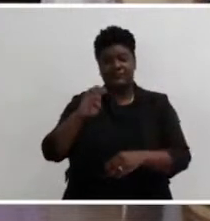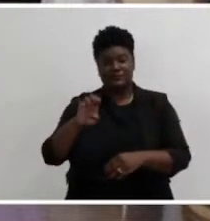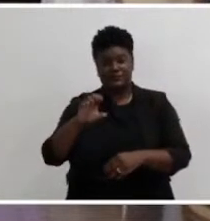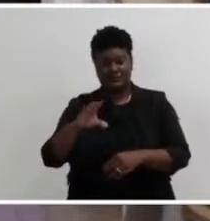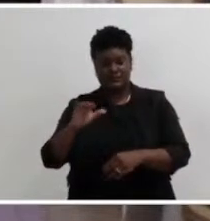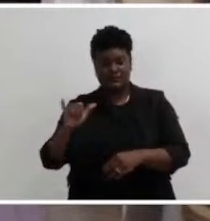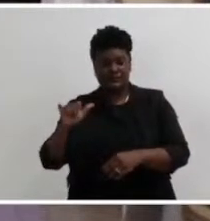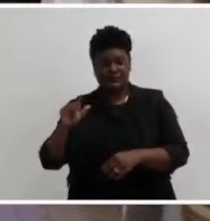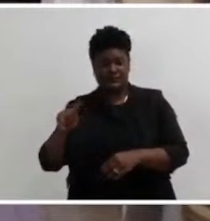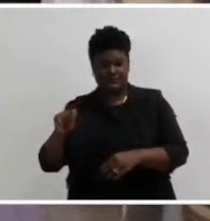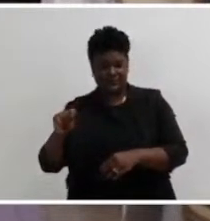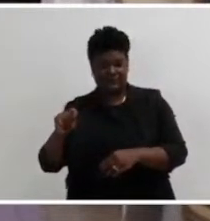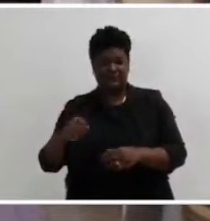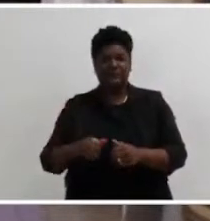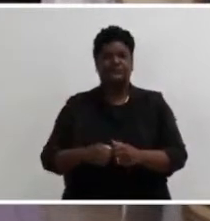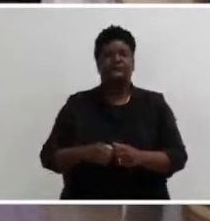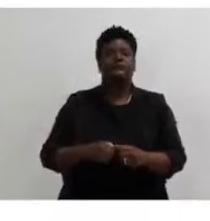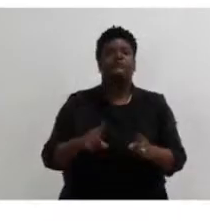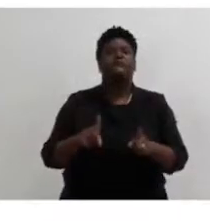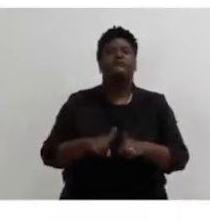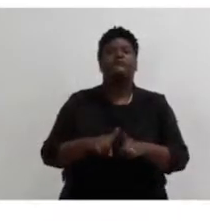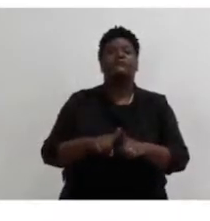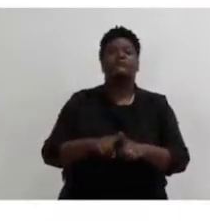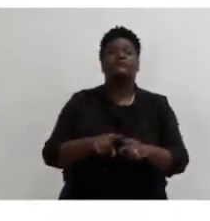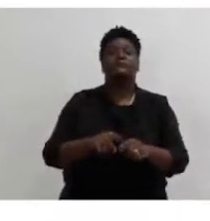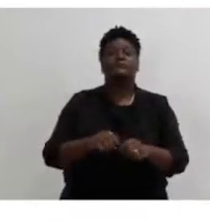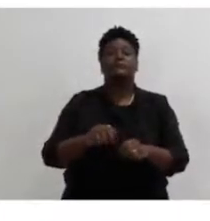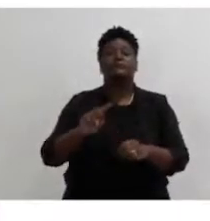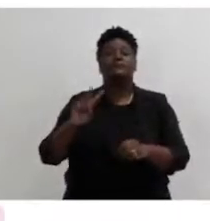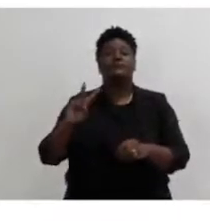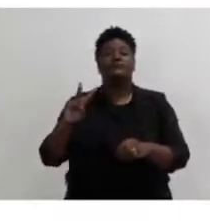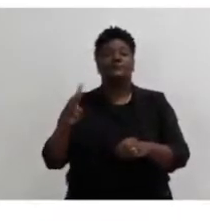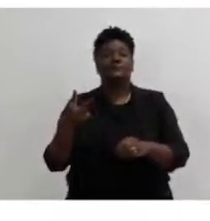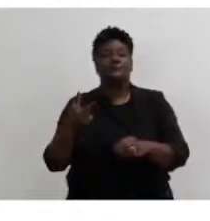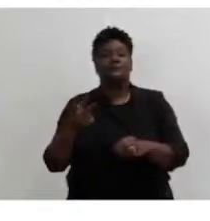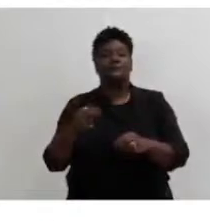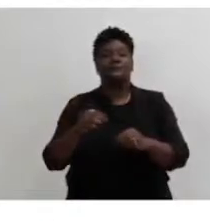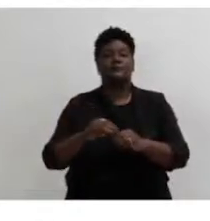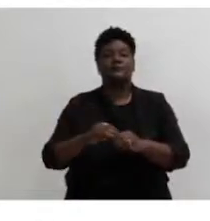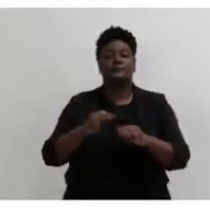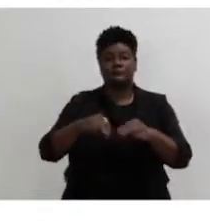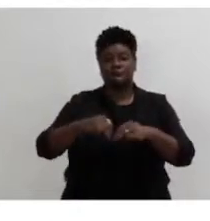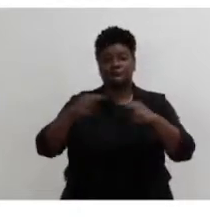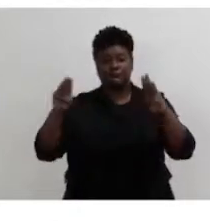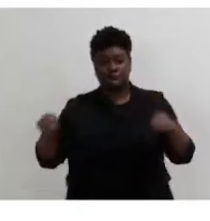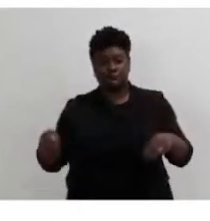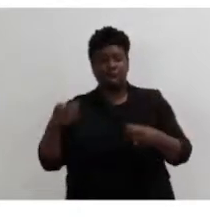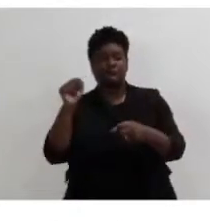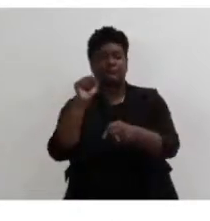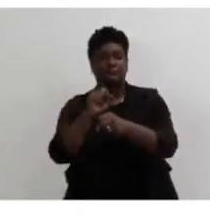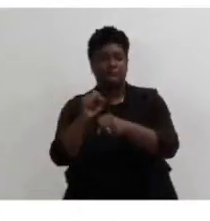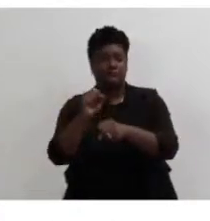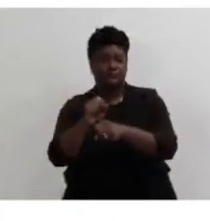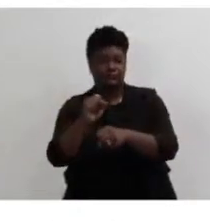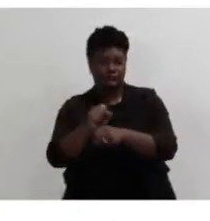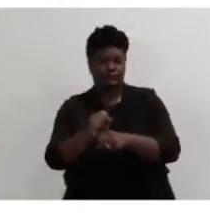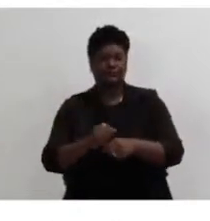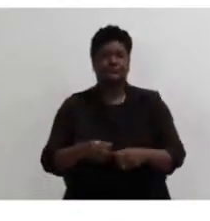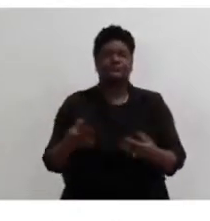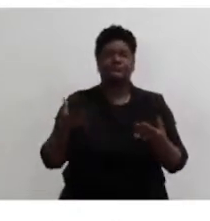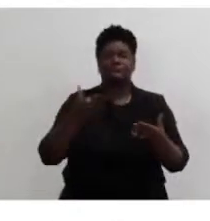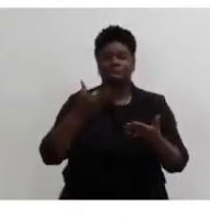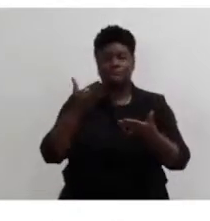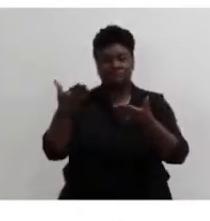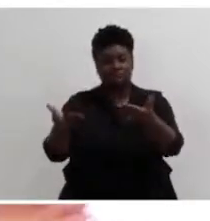A la doctora Marilaure Aristi, viceministra de Trabajo, quien representa al ministro Luis Miguel de Camps, ministro de